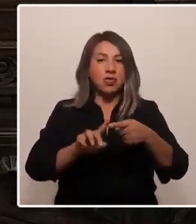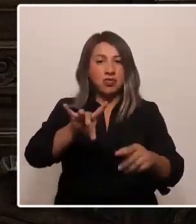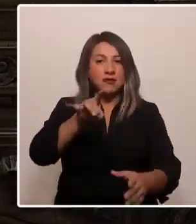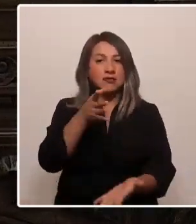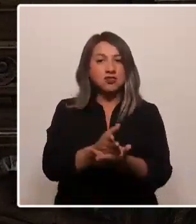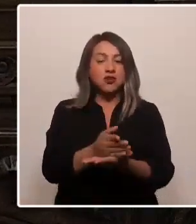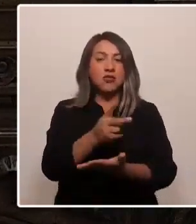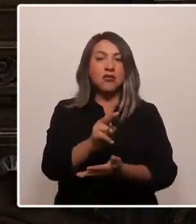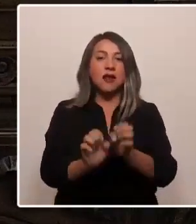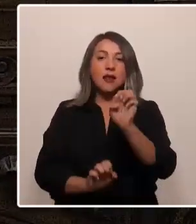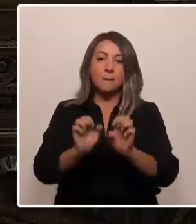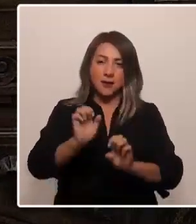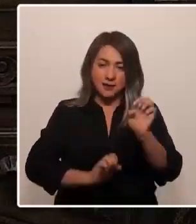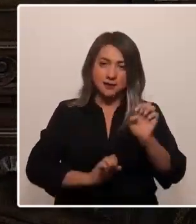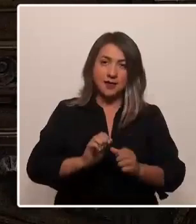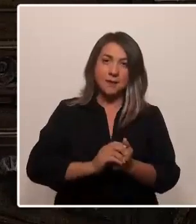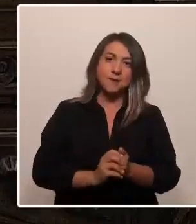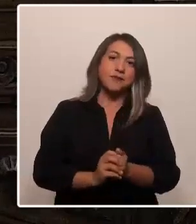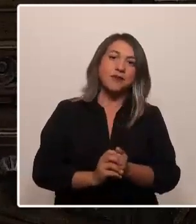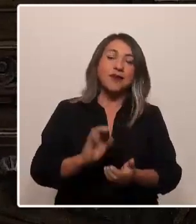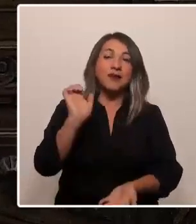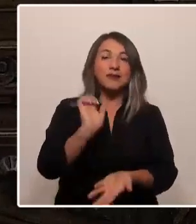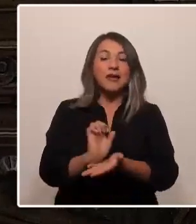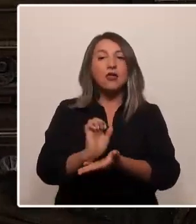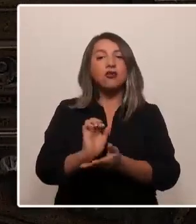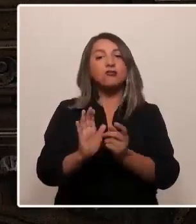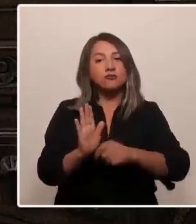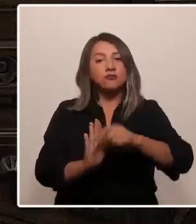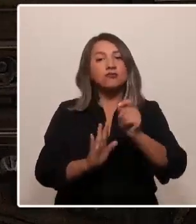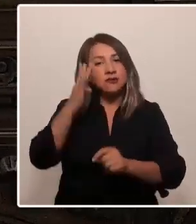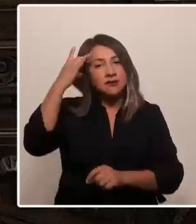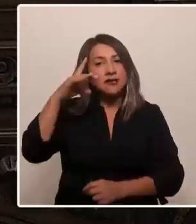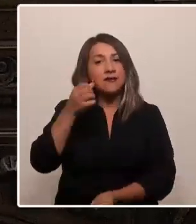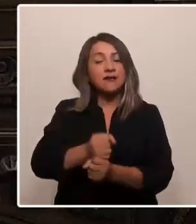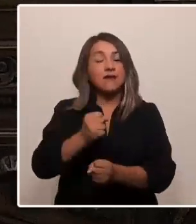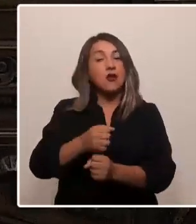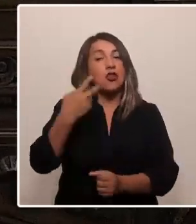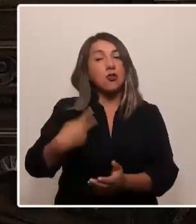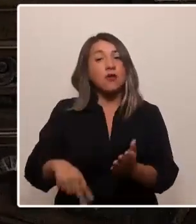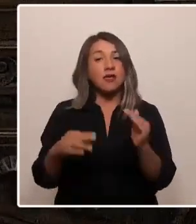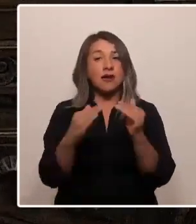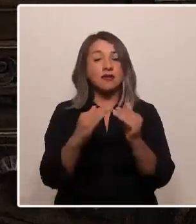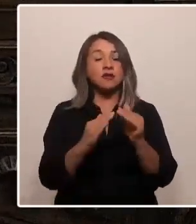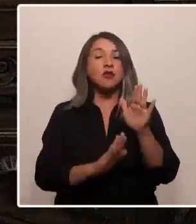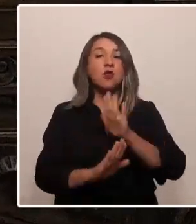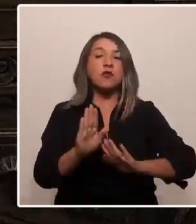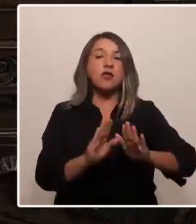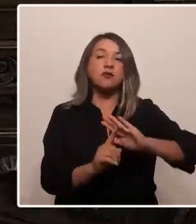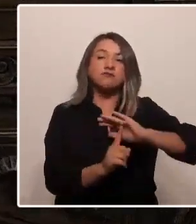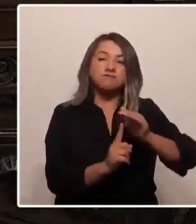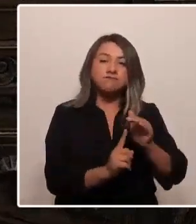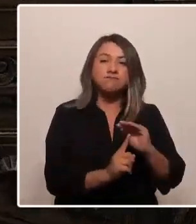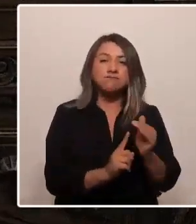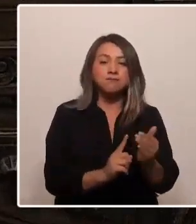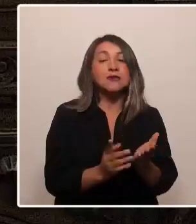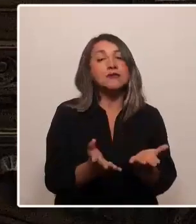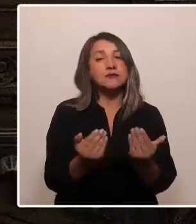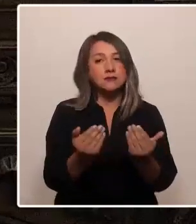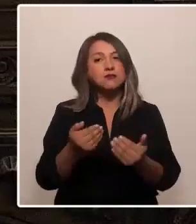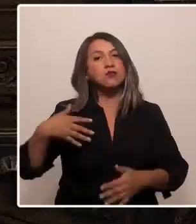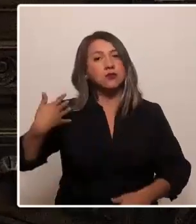empresa. El Estado reconoce que los trabajos domésticos y de cuidados son trabajos socialmente necesarios